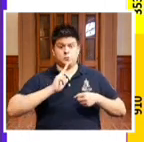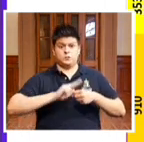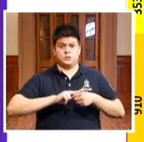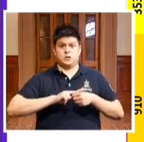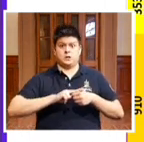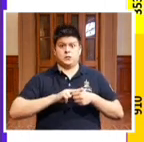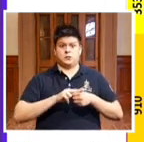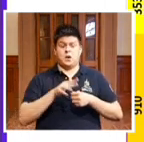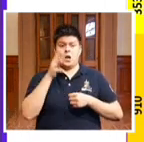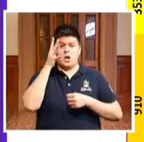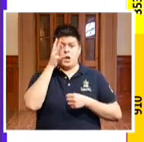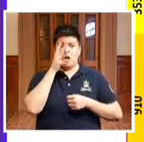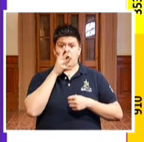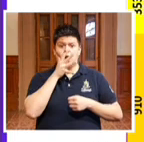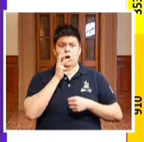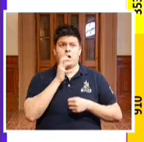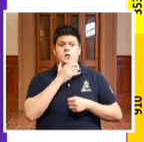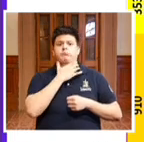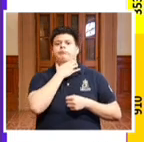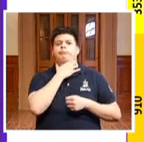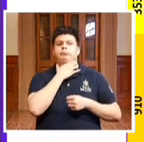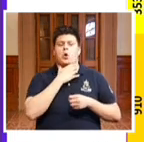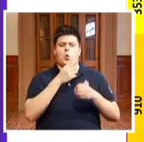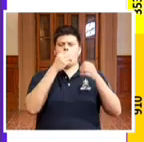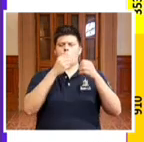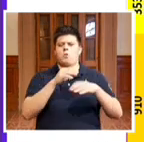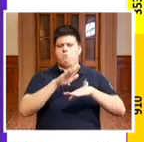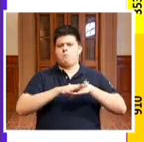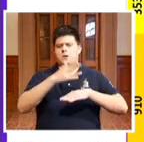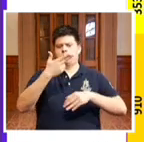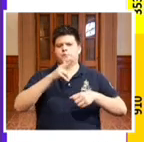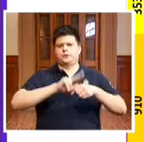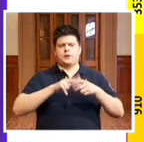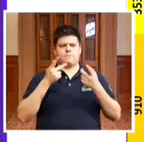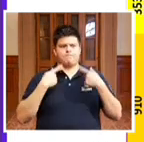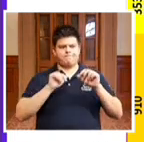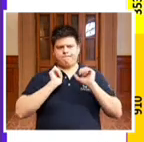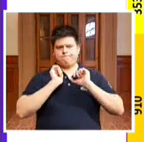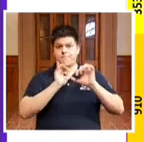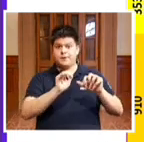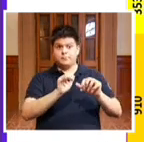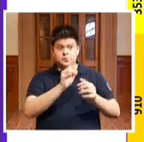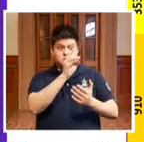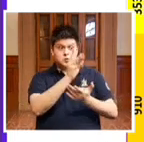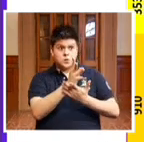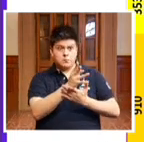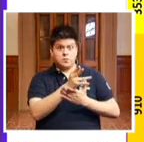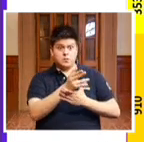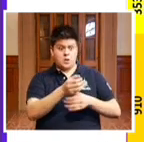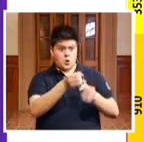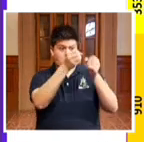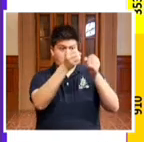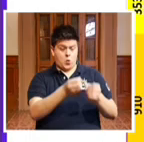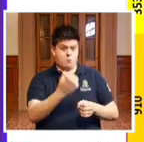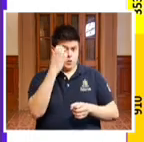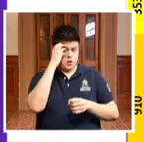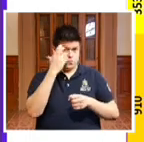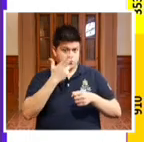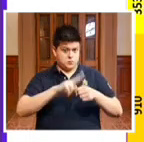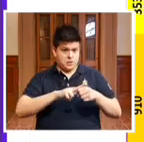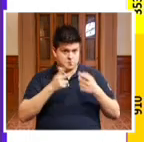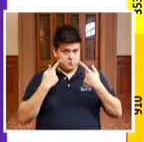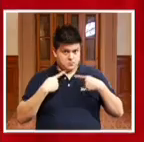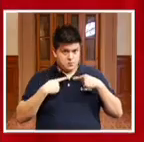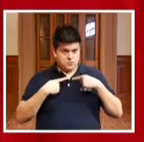empiecen a tener una mayor ocupación hospitalaria. Y no solo eso, no es solo la ocupación hospitalaria, sino es